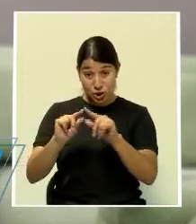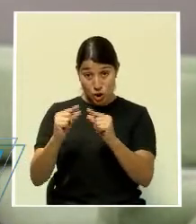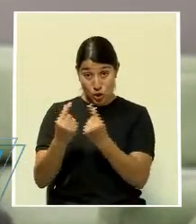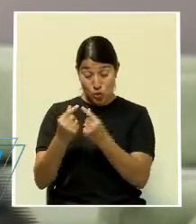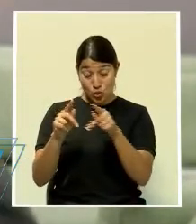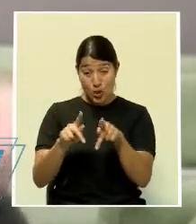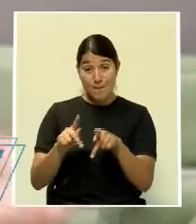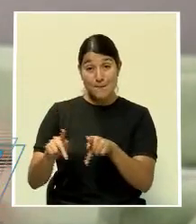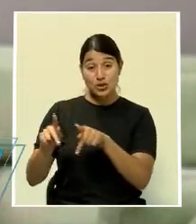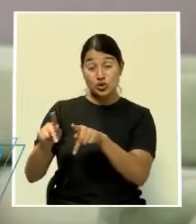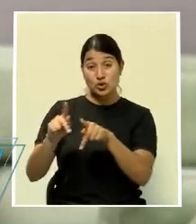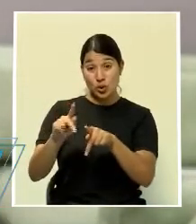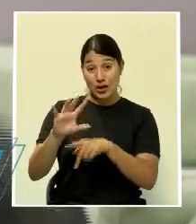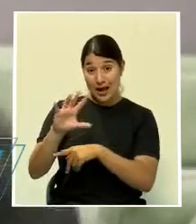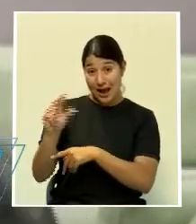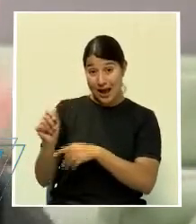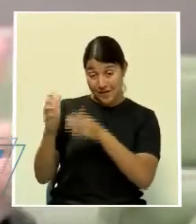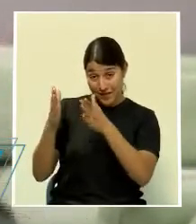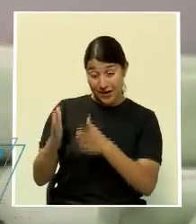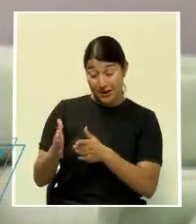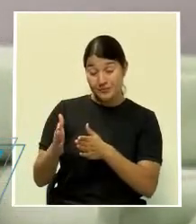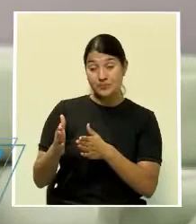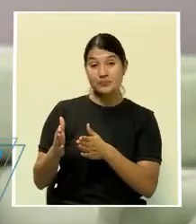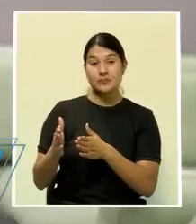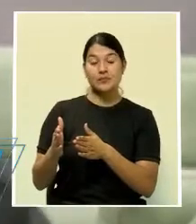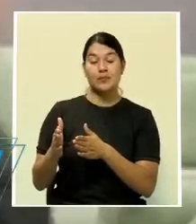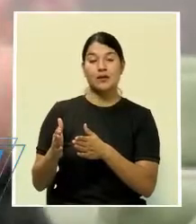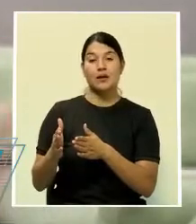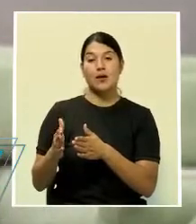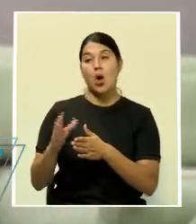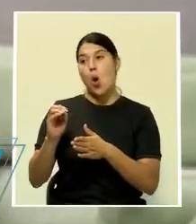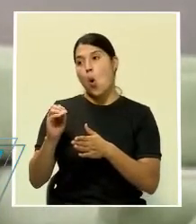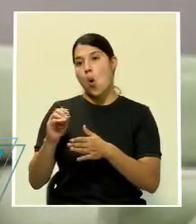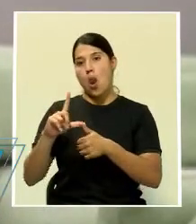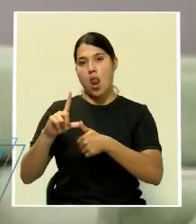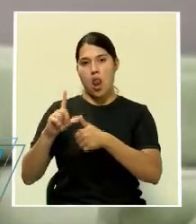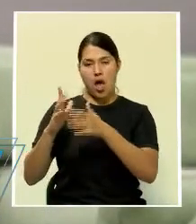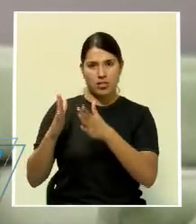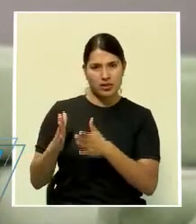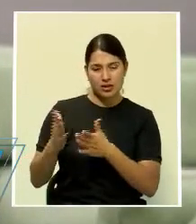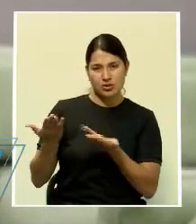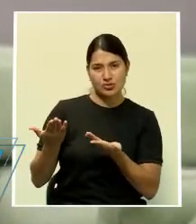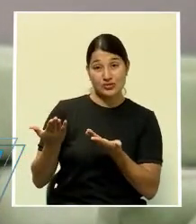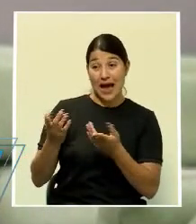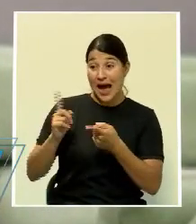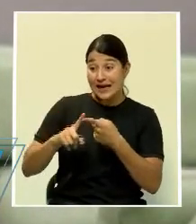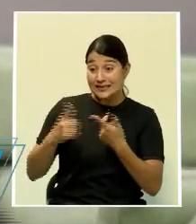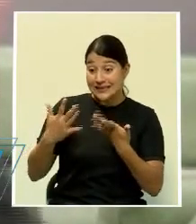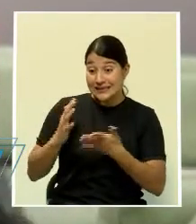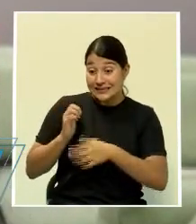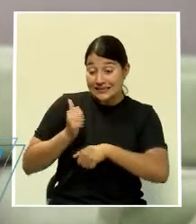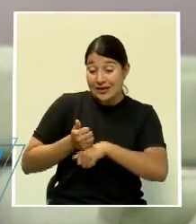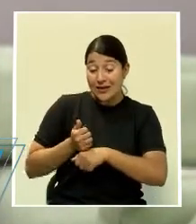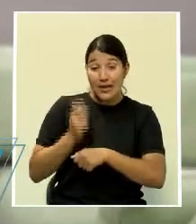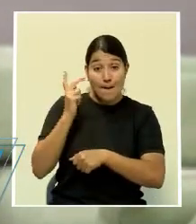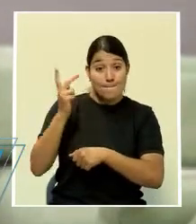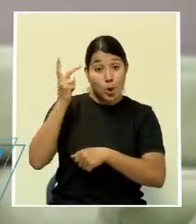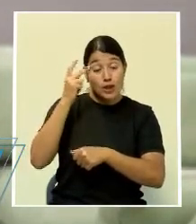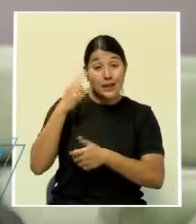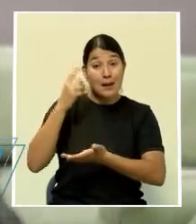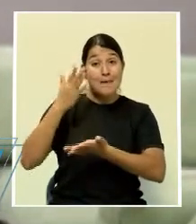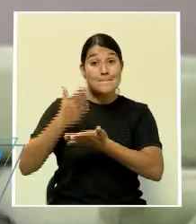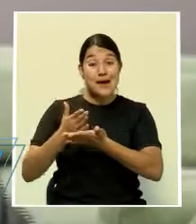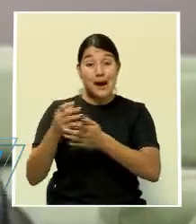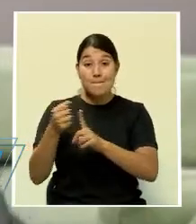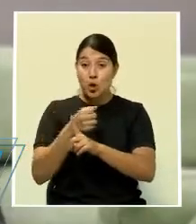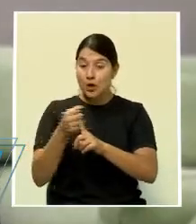étnicos particulares, como son los afroamericanos, podríamos colocar los latinos y otros grupos, no va a haber un cese de esa violencia.